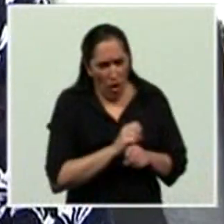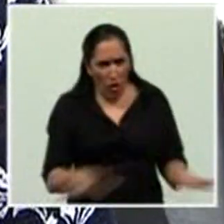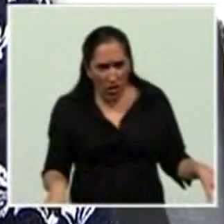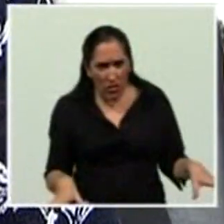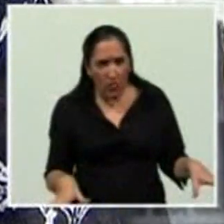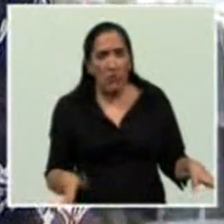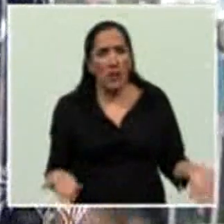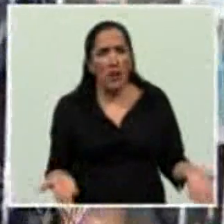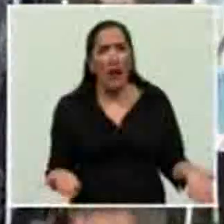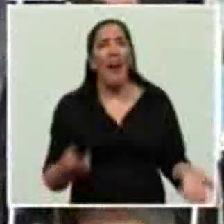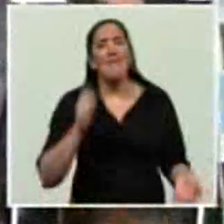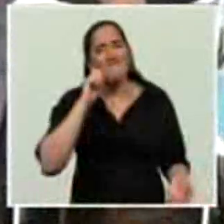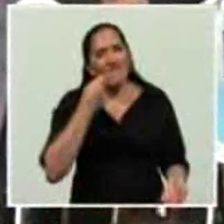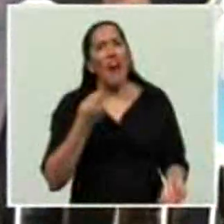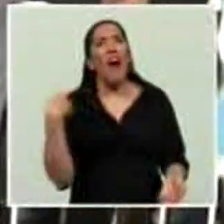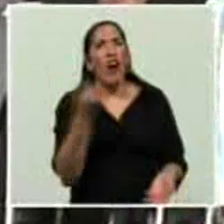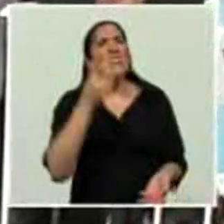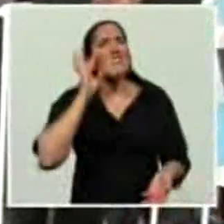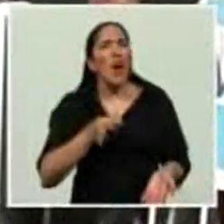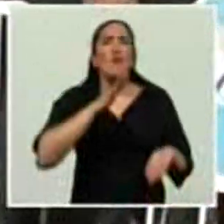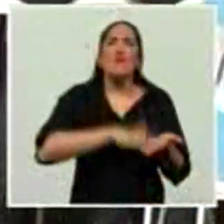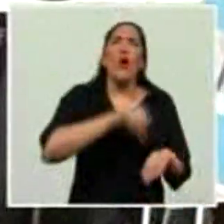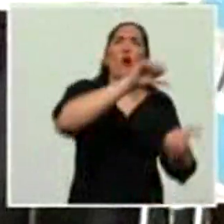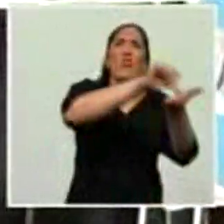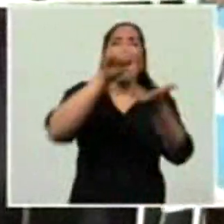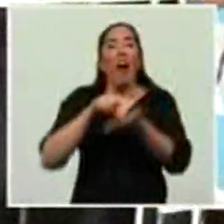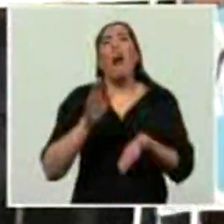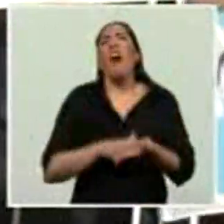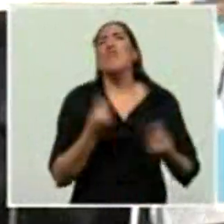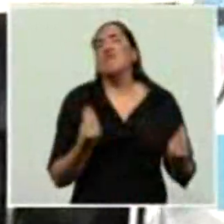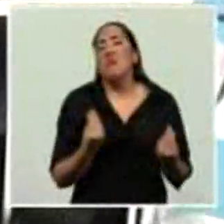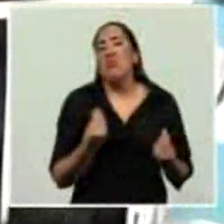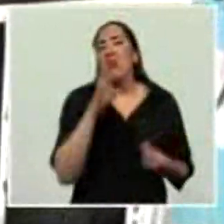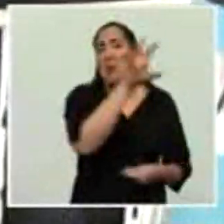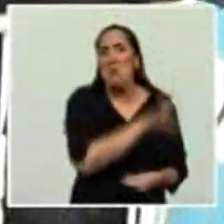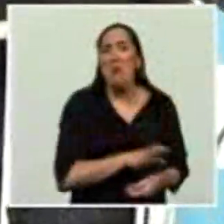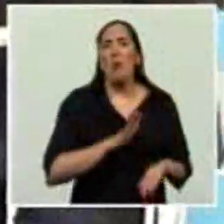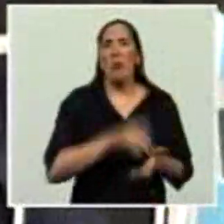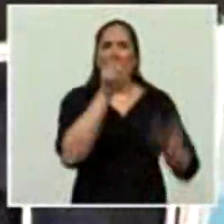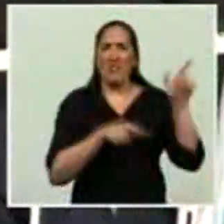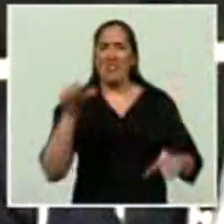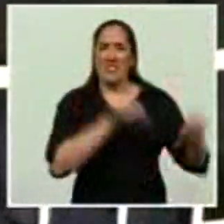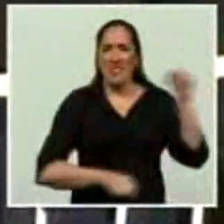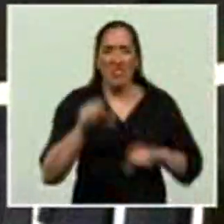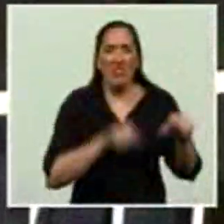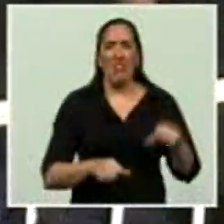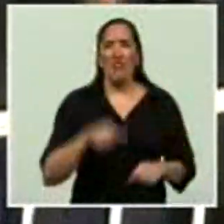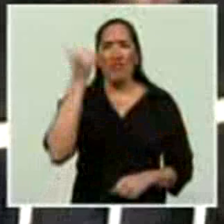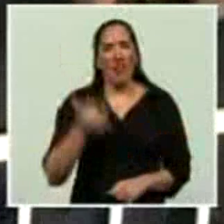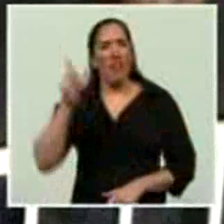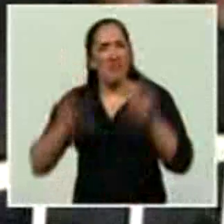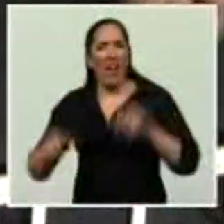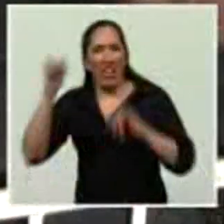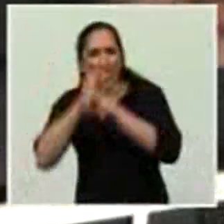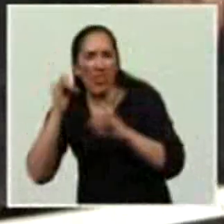conozcan por cosas lindas que nos conozcan por nuestros científicos que nos conozcan porque hay ingenieros porque hay